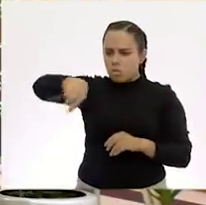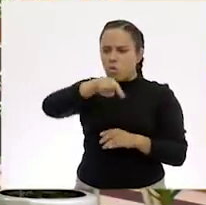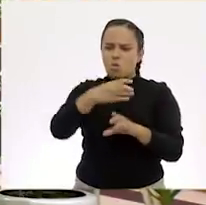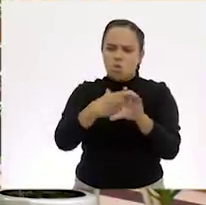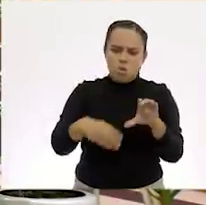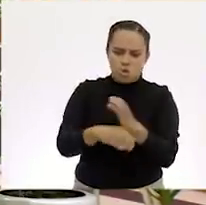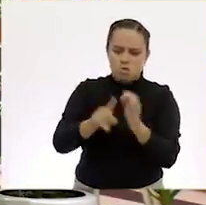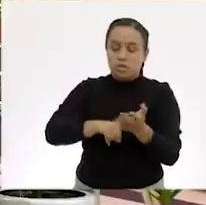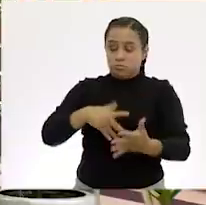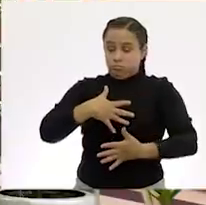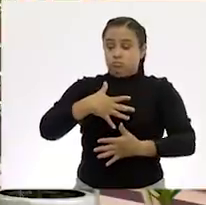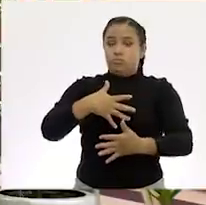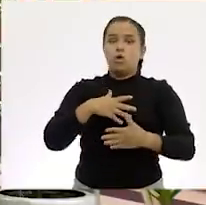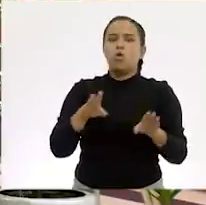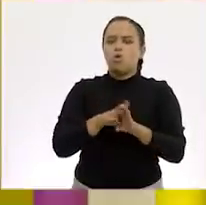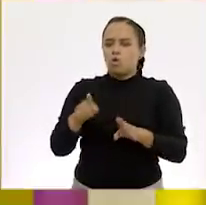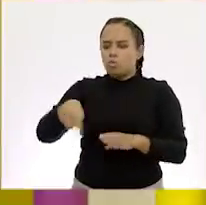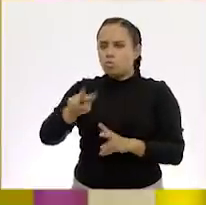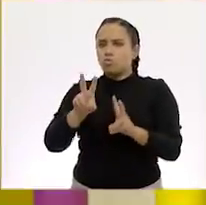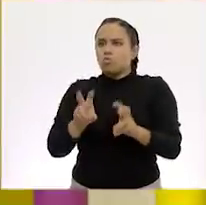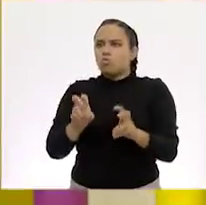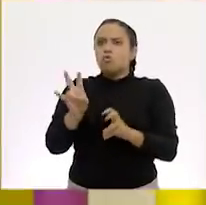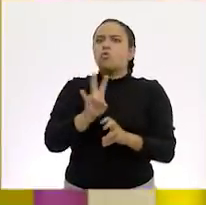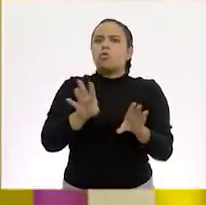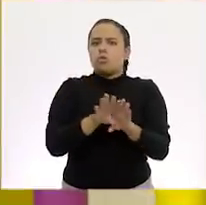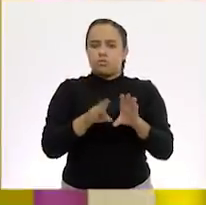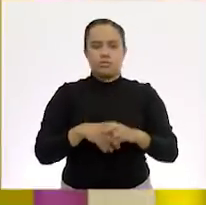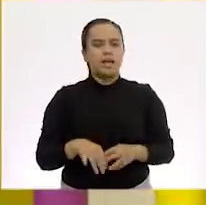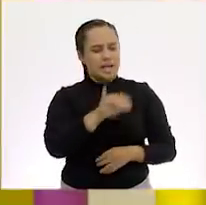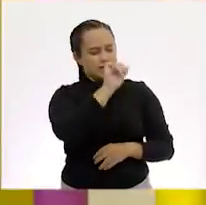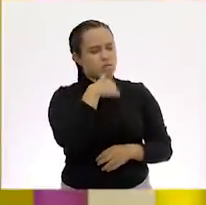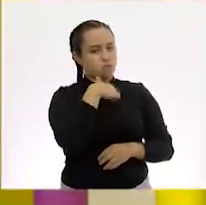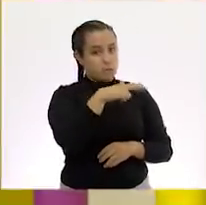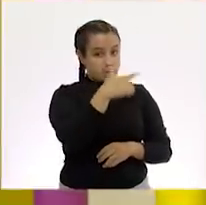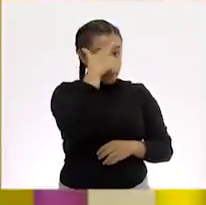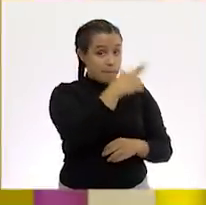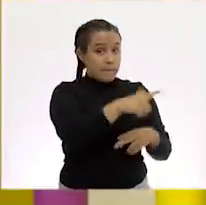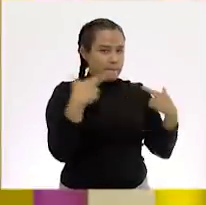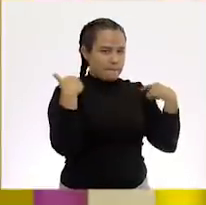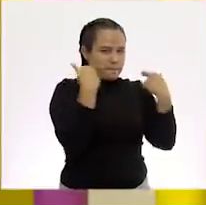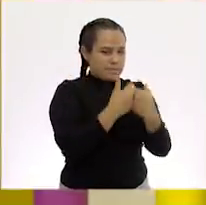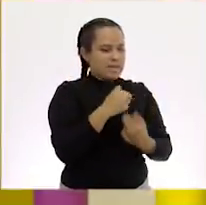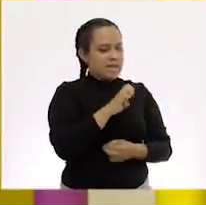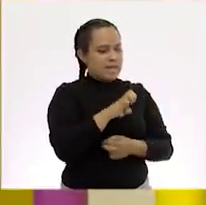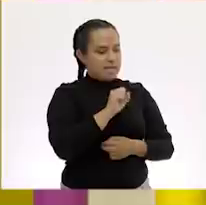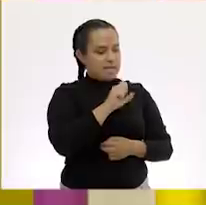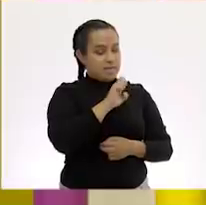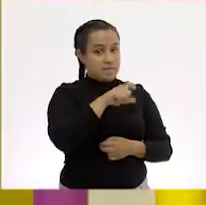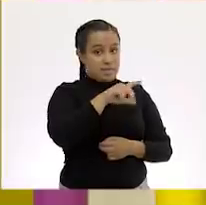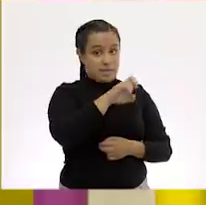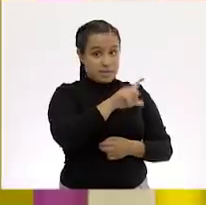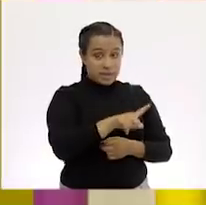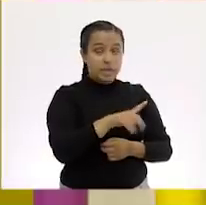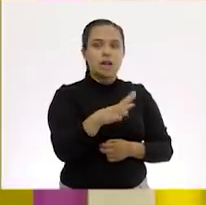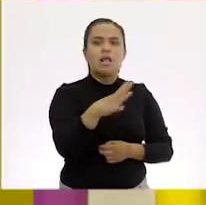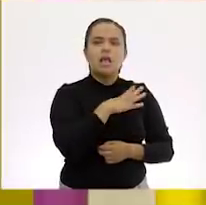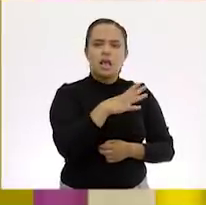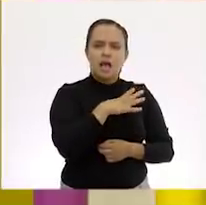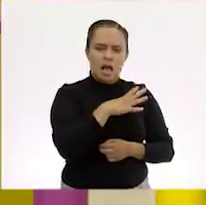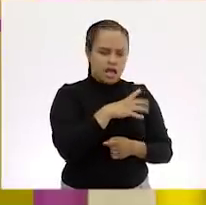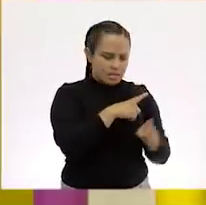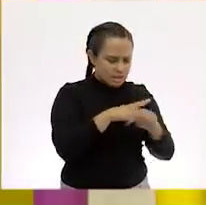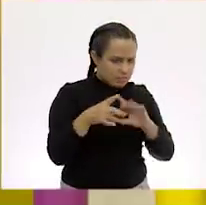¿Tú recuerdas qué vimos? Yo recuerdo, es más, me acuerdo perfecto que con el maestro Ezequiel Así es. vimos varios de